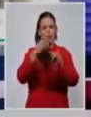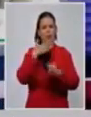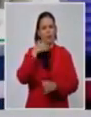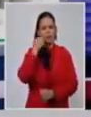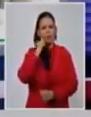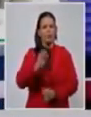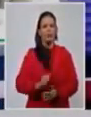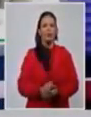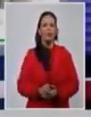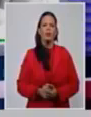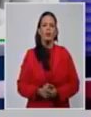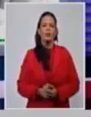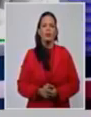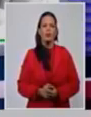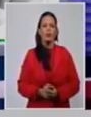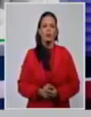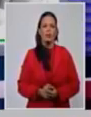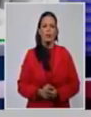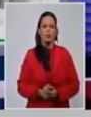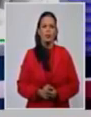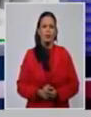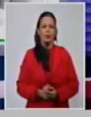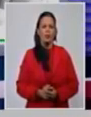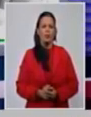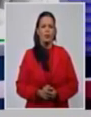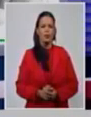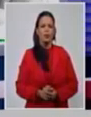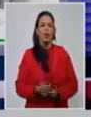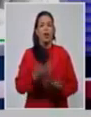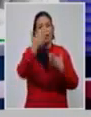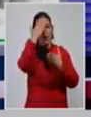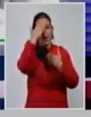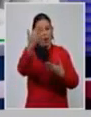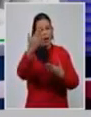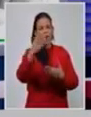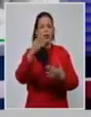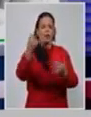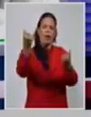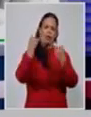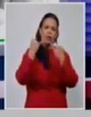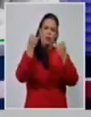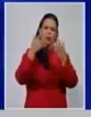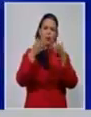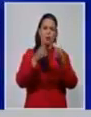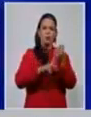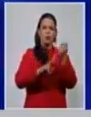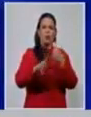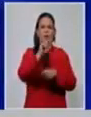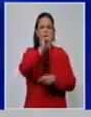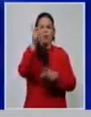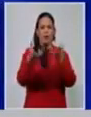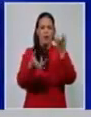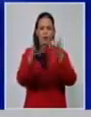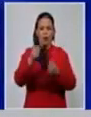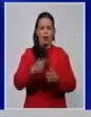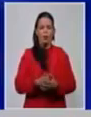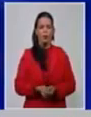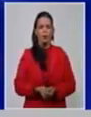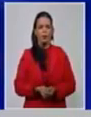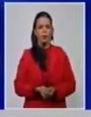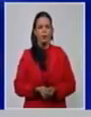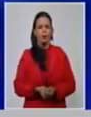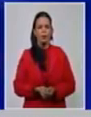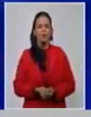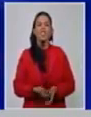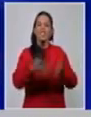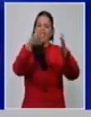días. Gracias, Ismari, por este contacto desde Cienfuegos, doctor. Sin duda que lo van a lograr. Es un territorio,